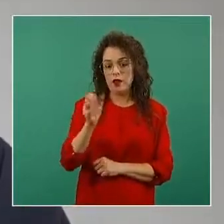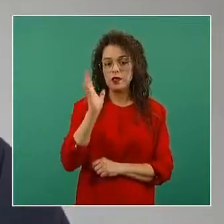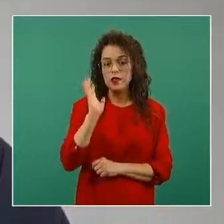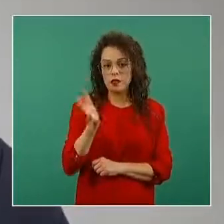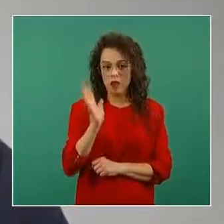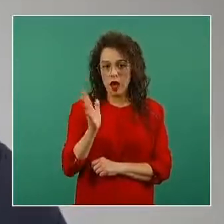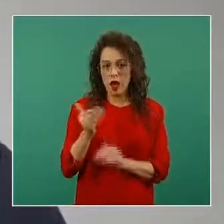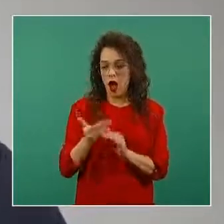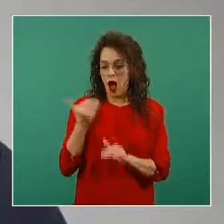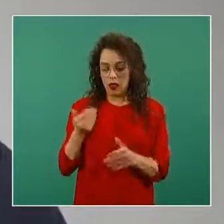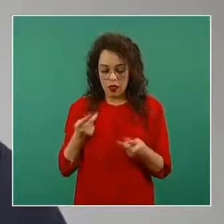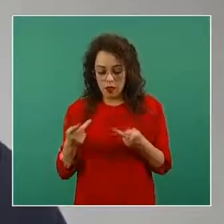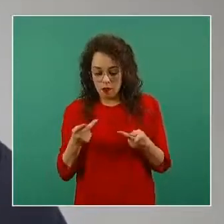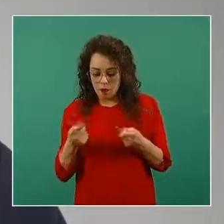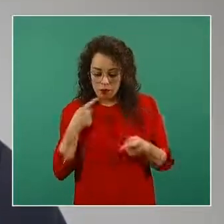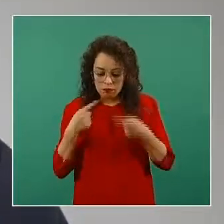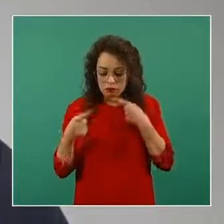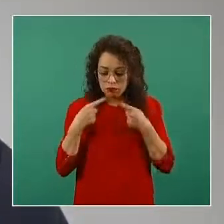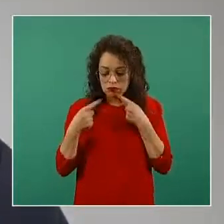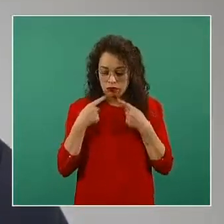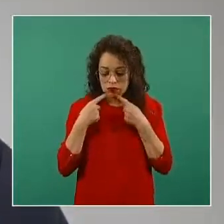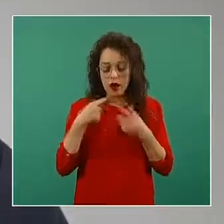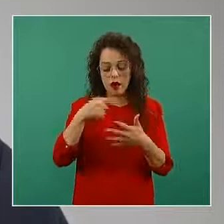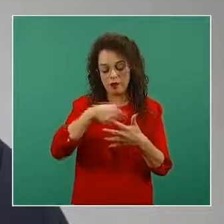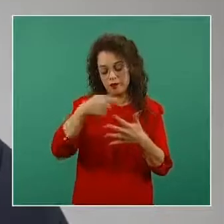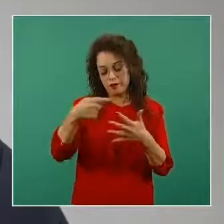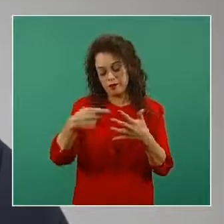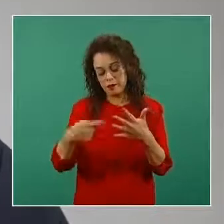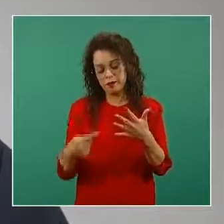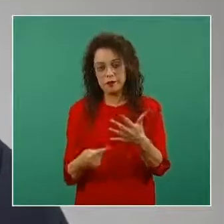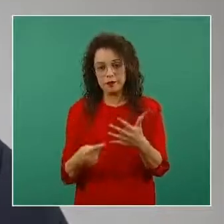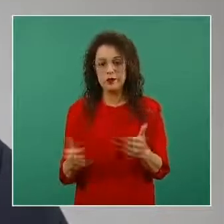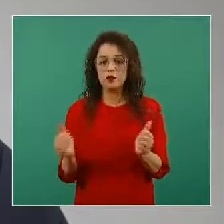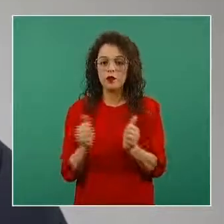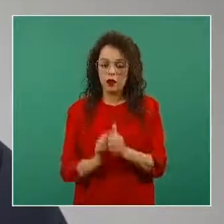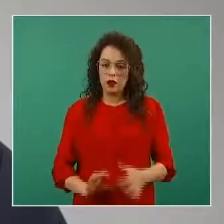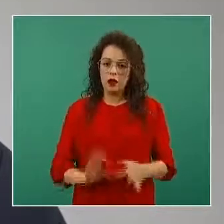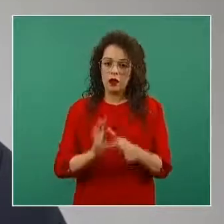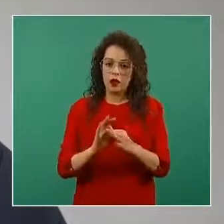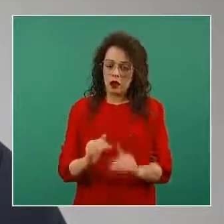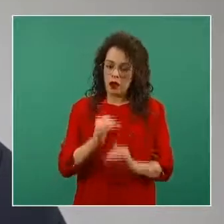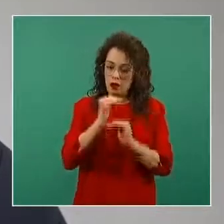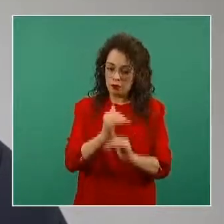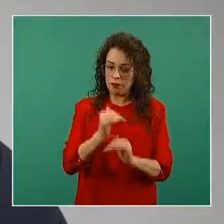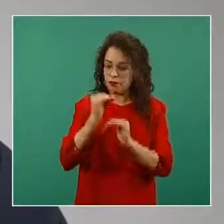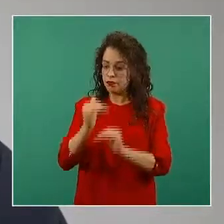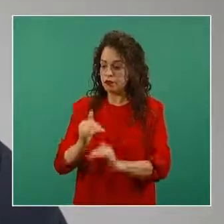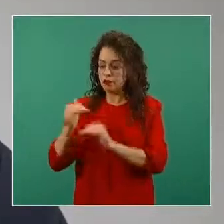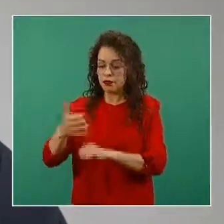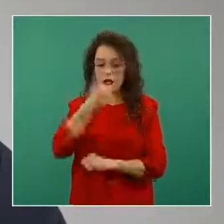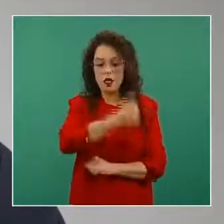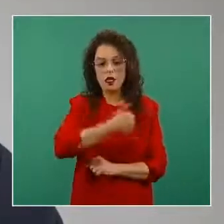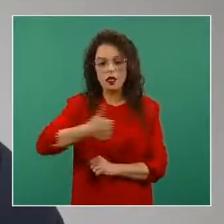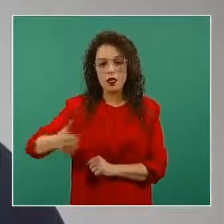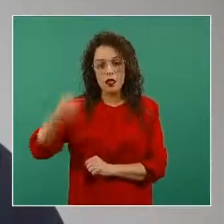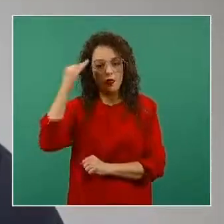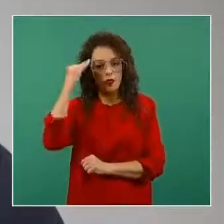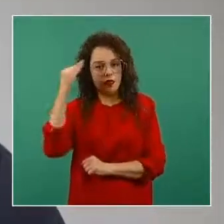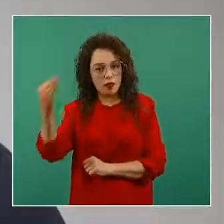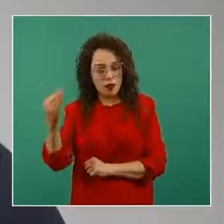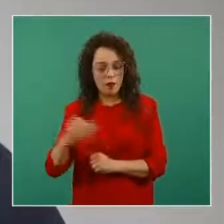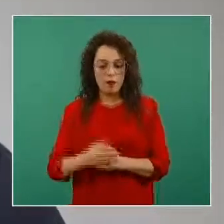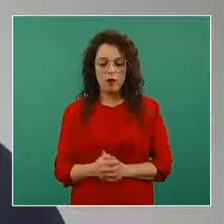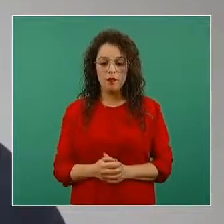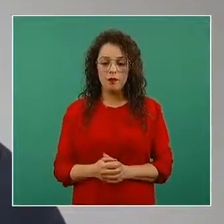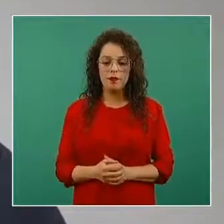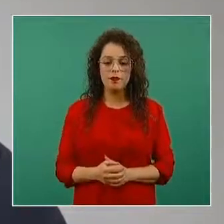y que se están cumpliendo en base a la temporalidad para las cuales fueron definidas. Y obviamente los